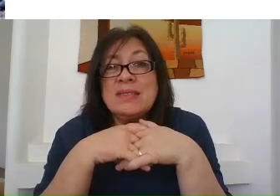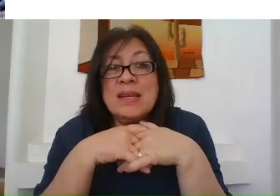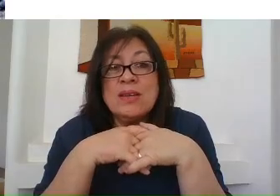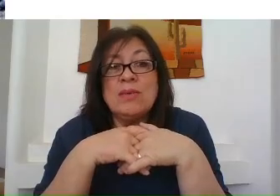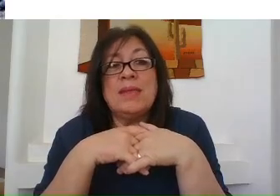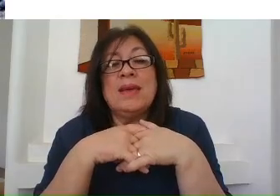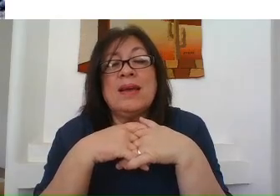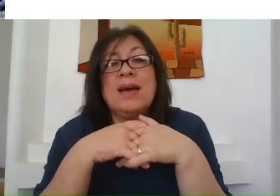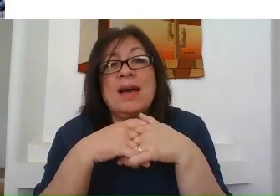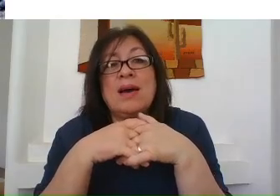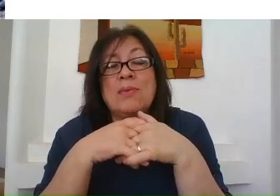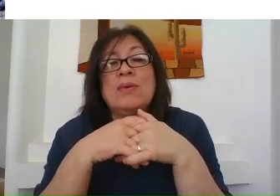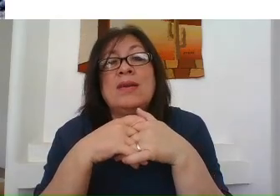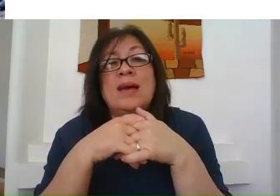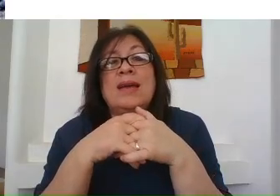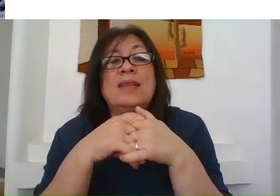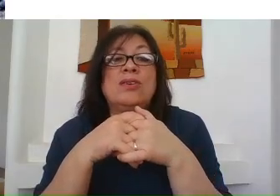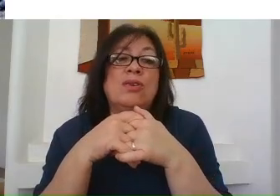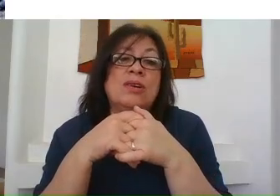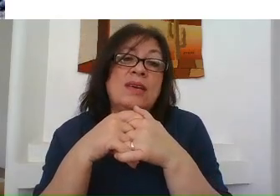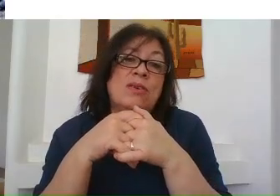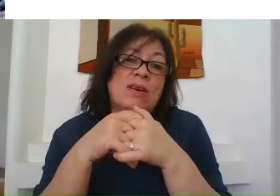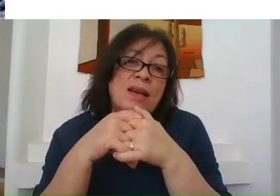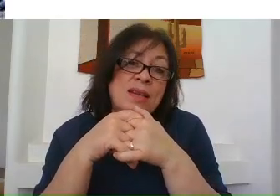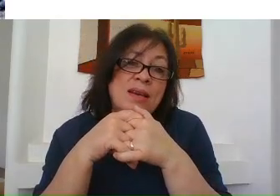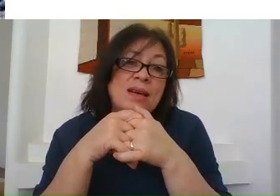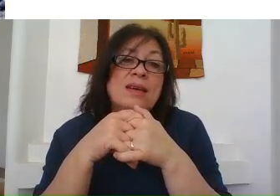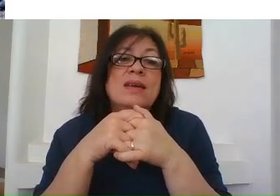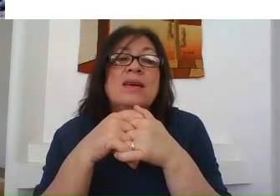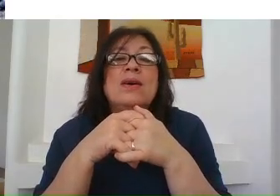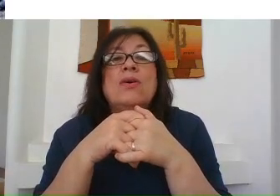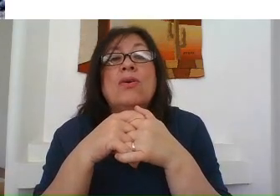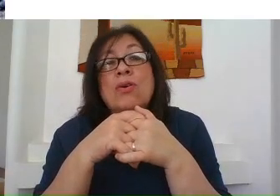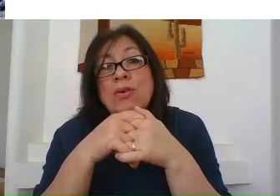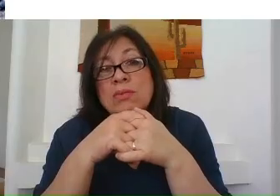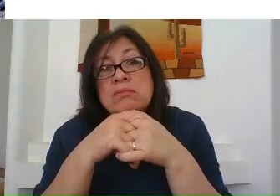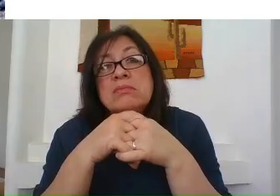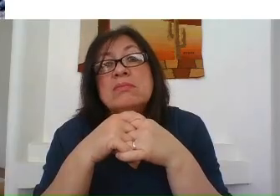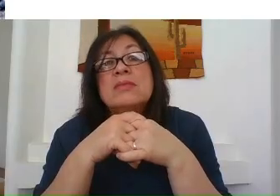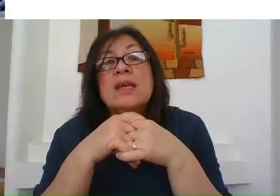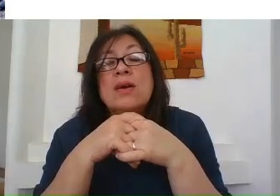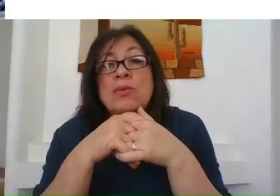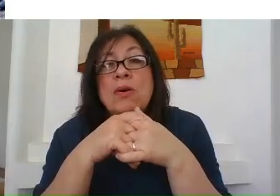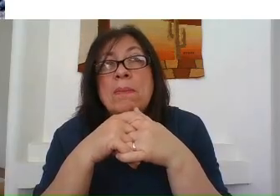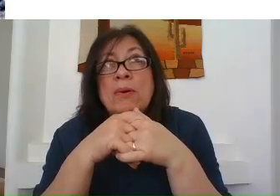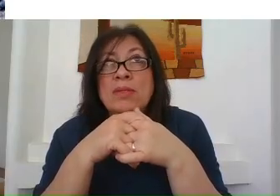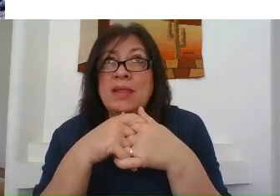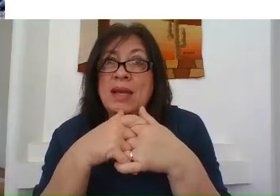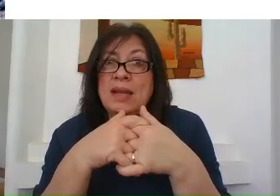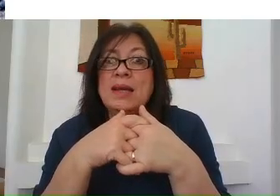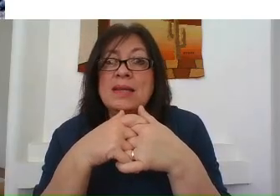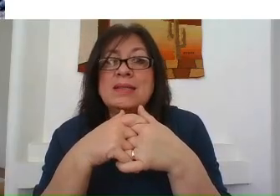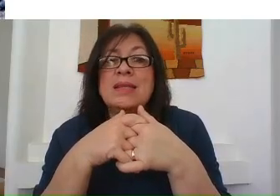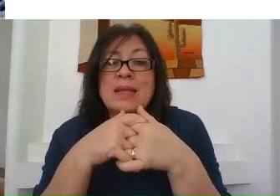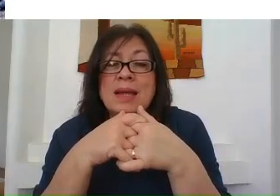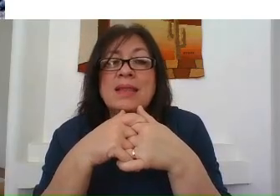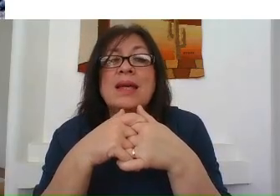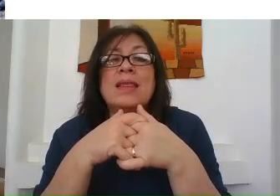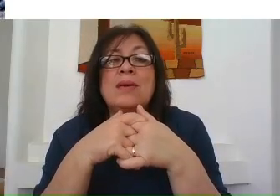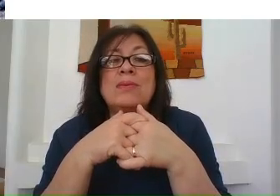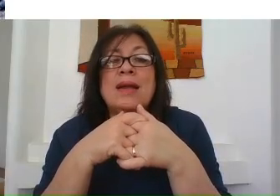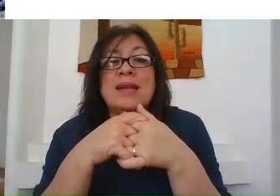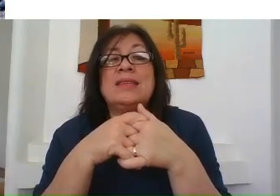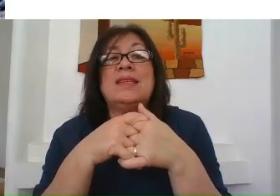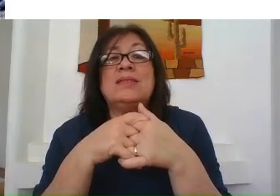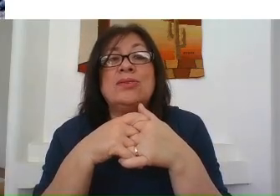Y puede ser que obedezca a una etiología orgánica o que uno pondere que se